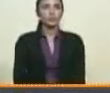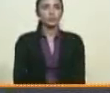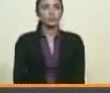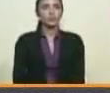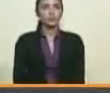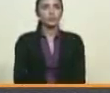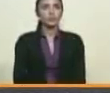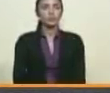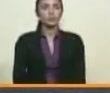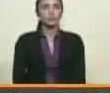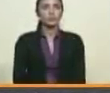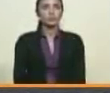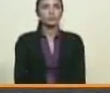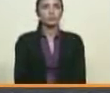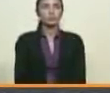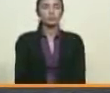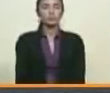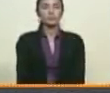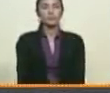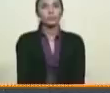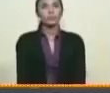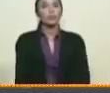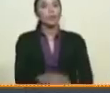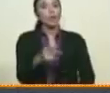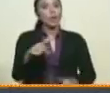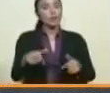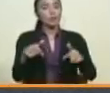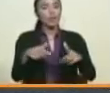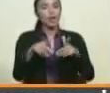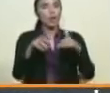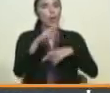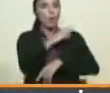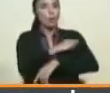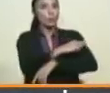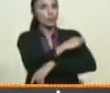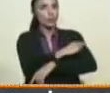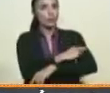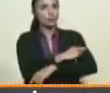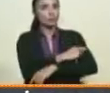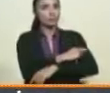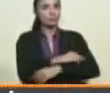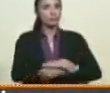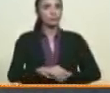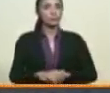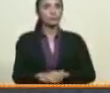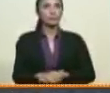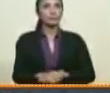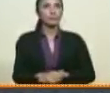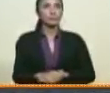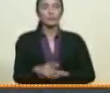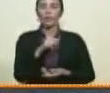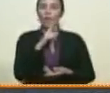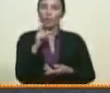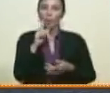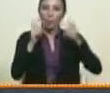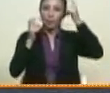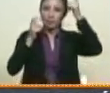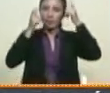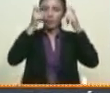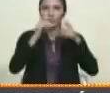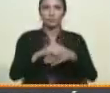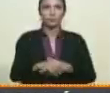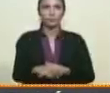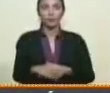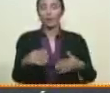vigía este es el hospital de el vigía hugo chávez frías continuamos en su inauguración estoy muy feliz